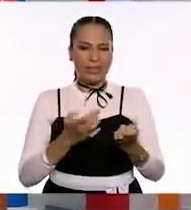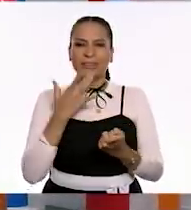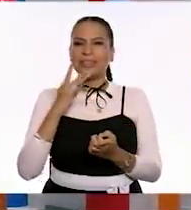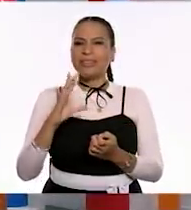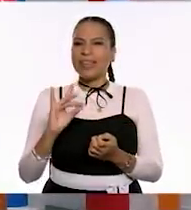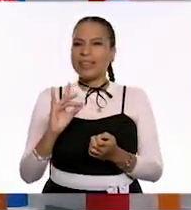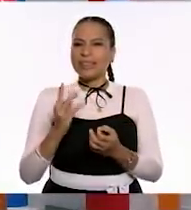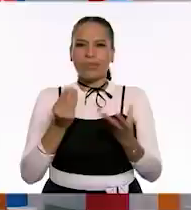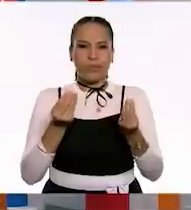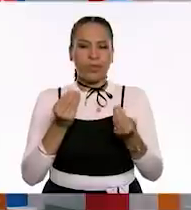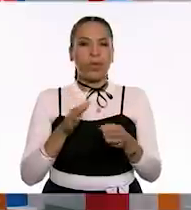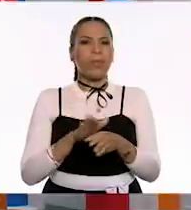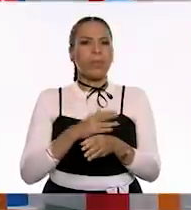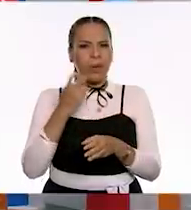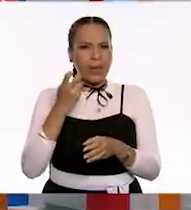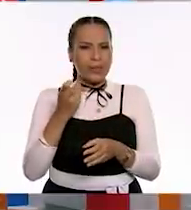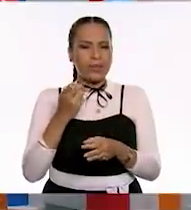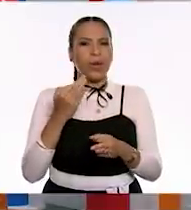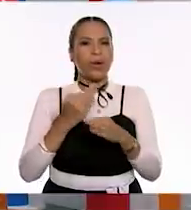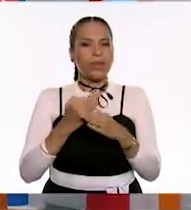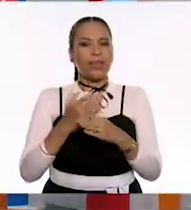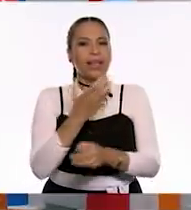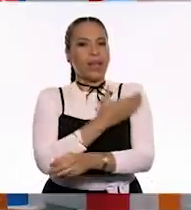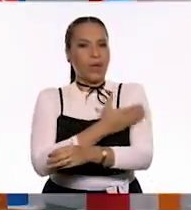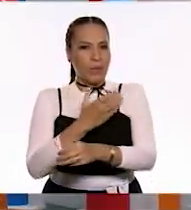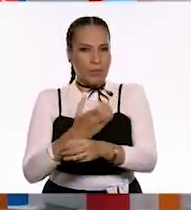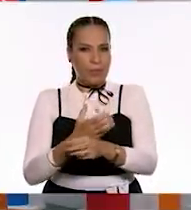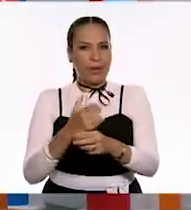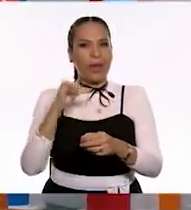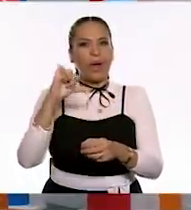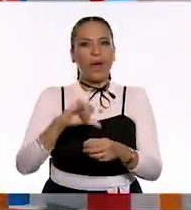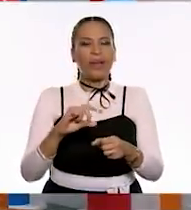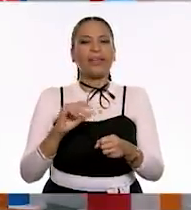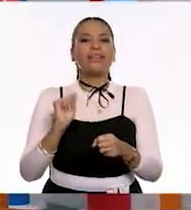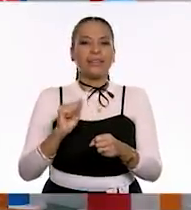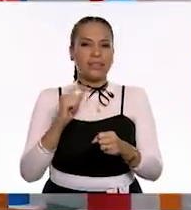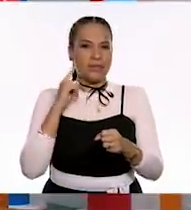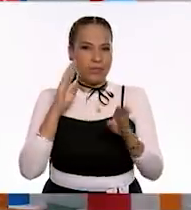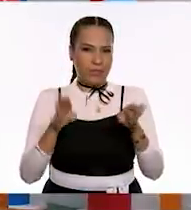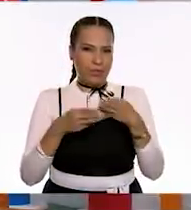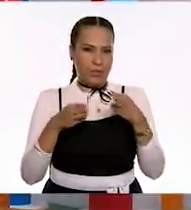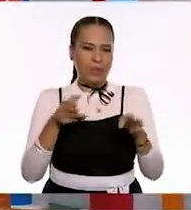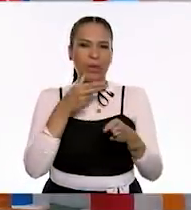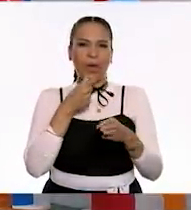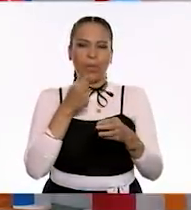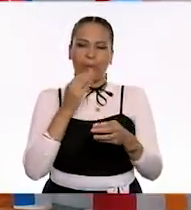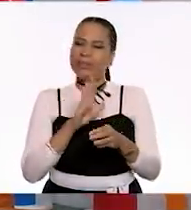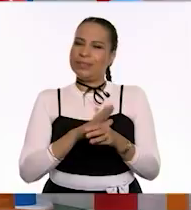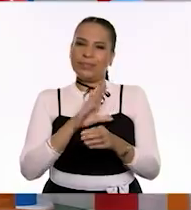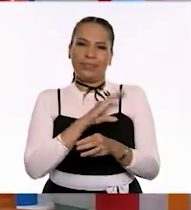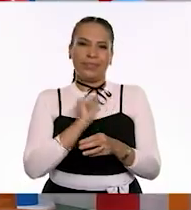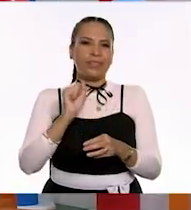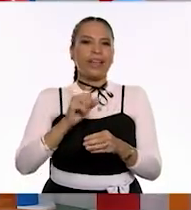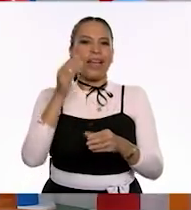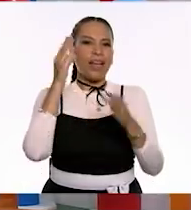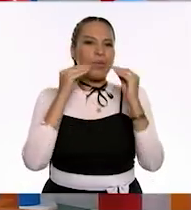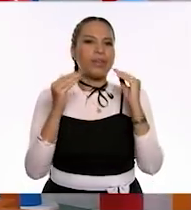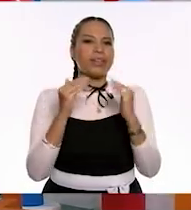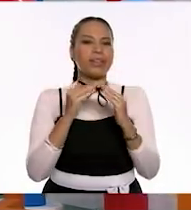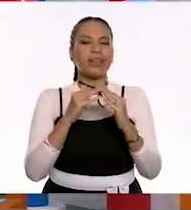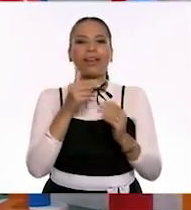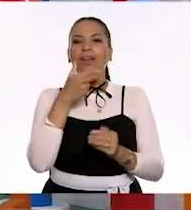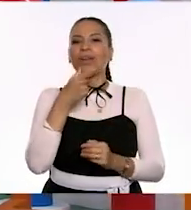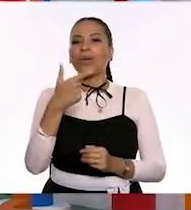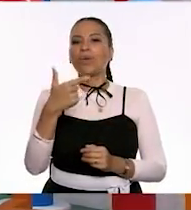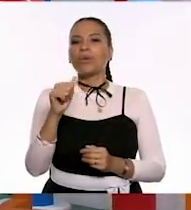sencillo, pero para ello nos va a acompañar el día de hoy el músico consentido de Aprende en Casa,